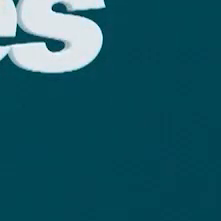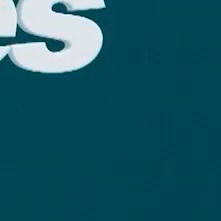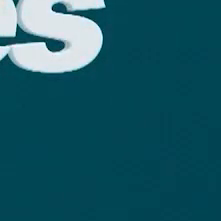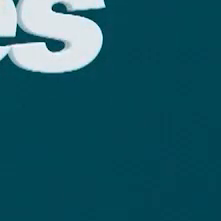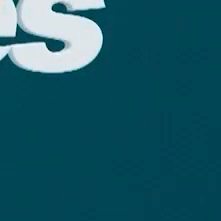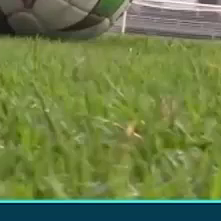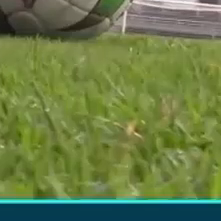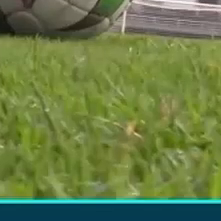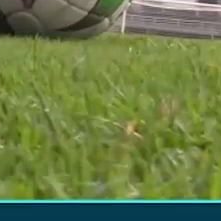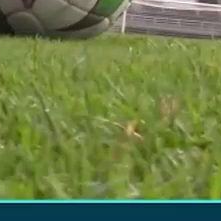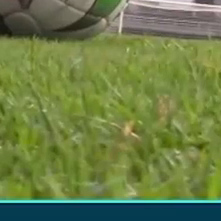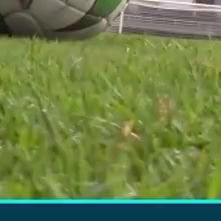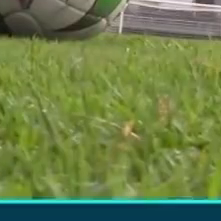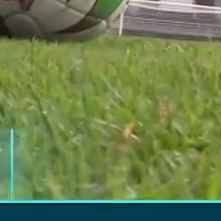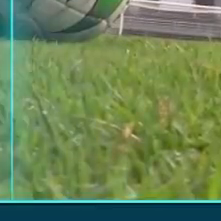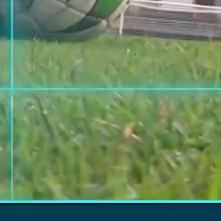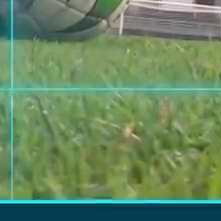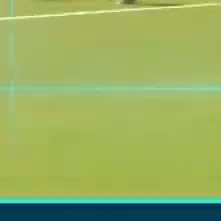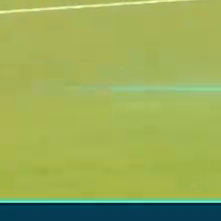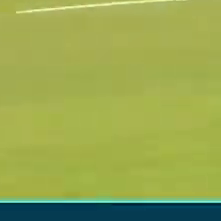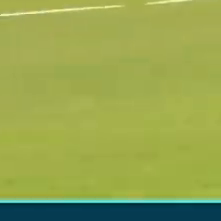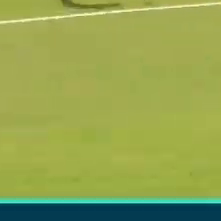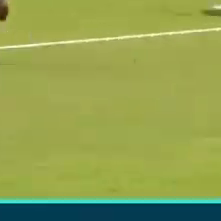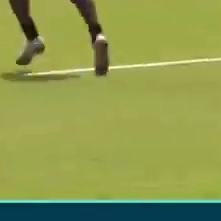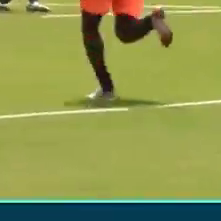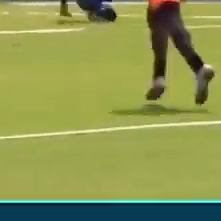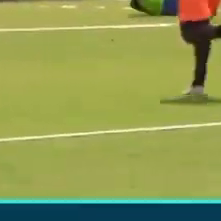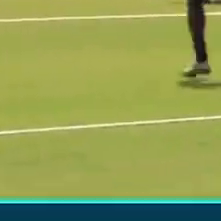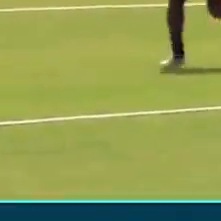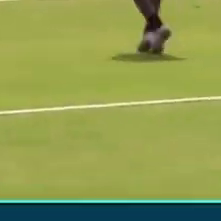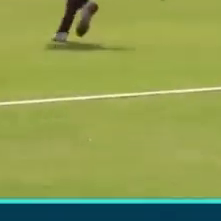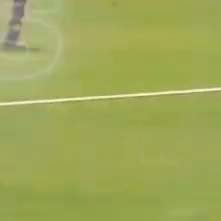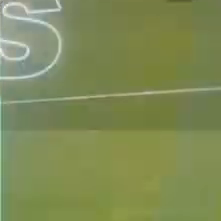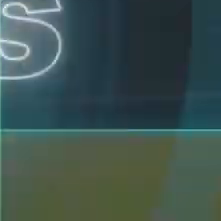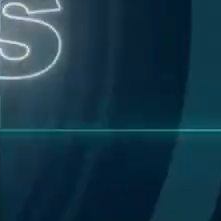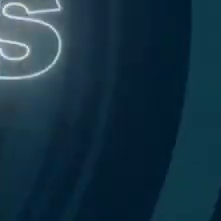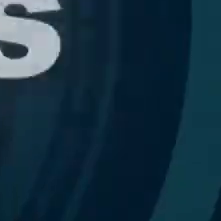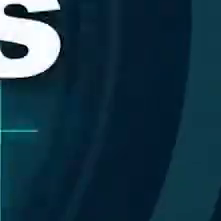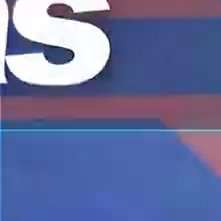Y en deportes, Deportivo Pereira sale al quite a las acusaciones de supuesto fraude.